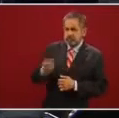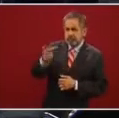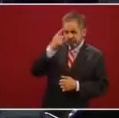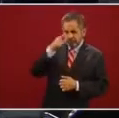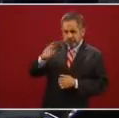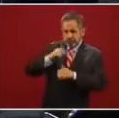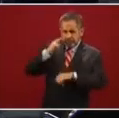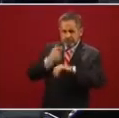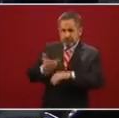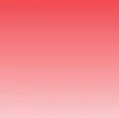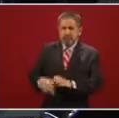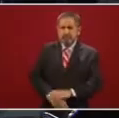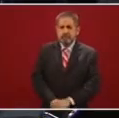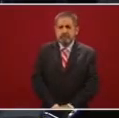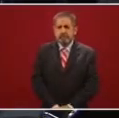canciller.